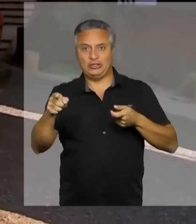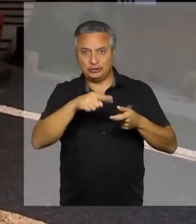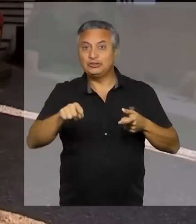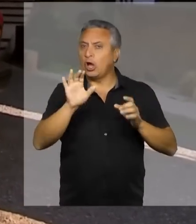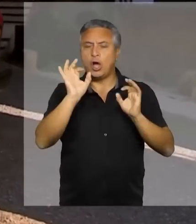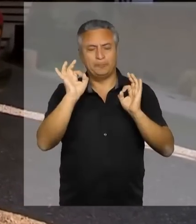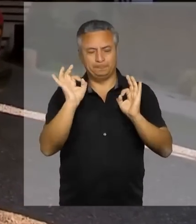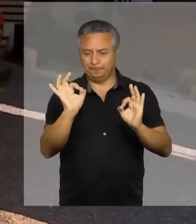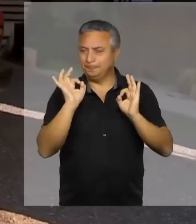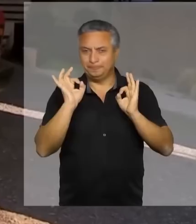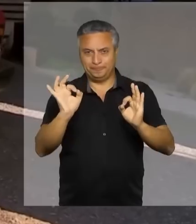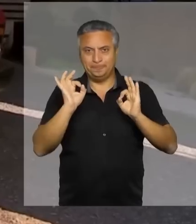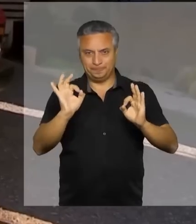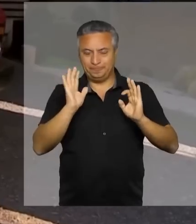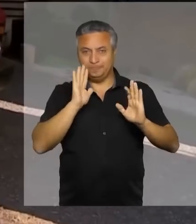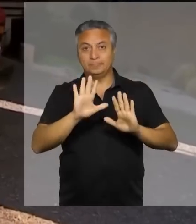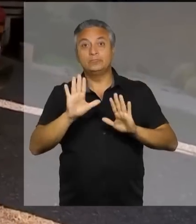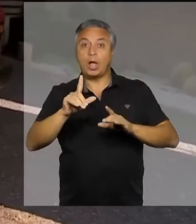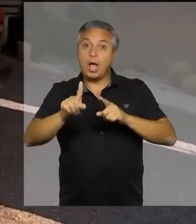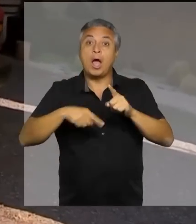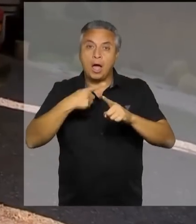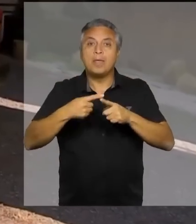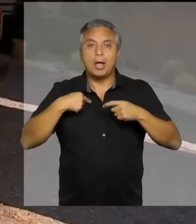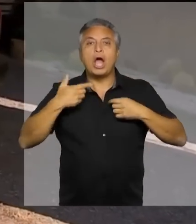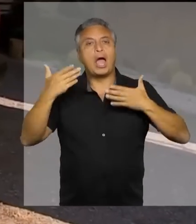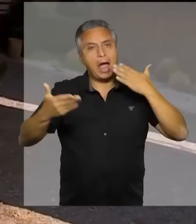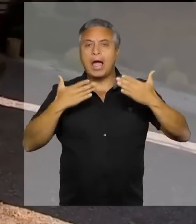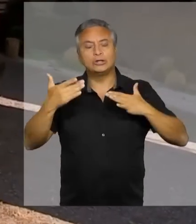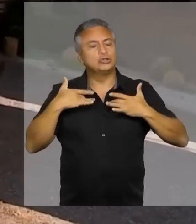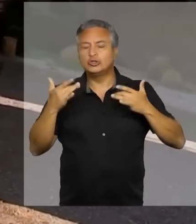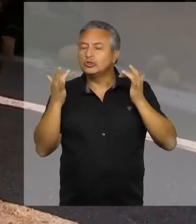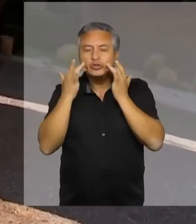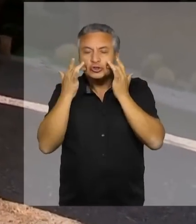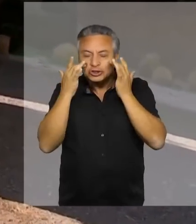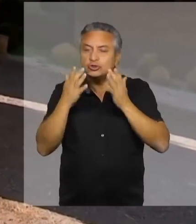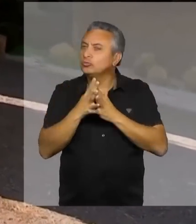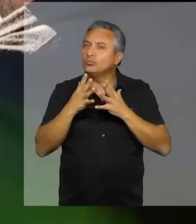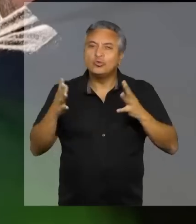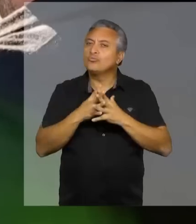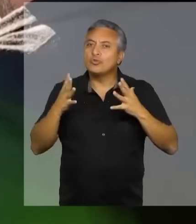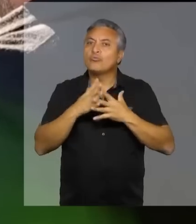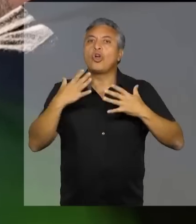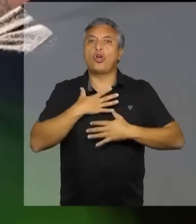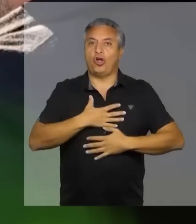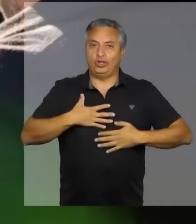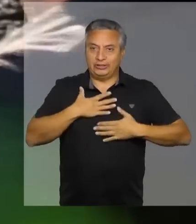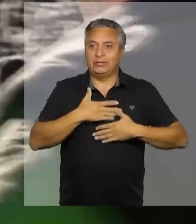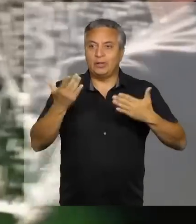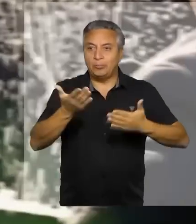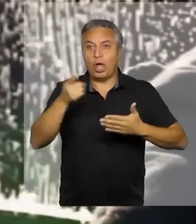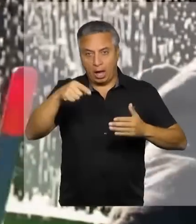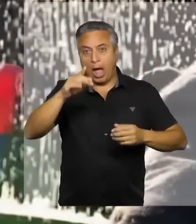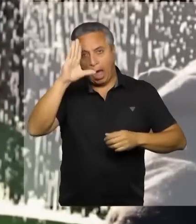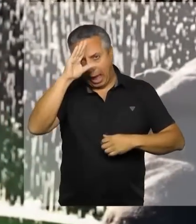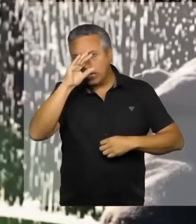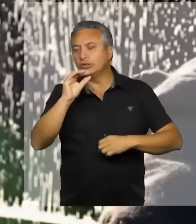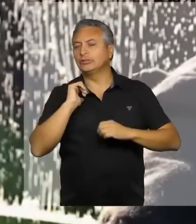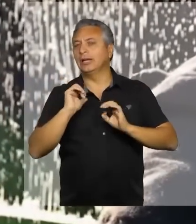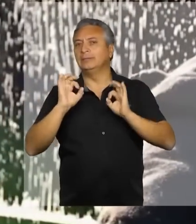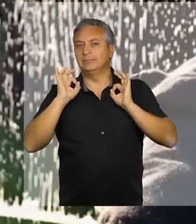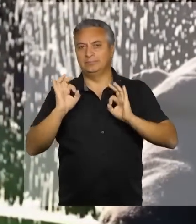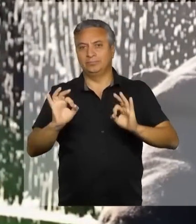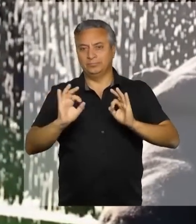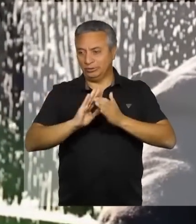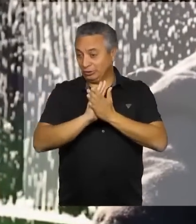punto, esté pitri midri. Además, estoy cantando porque estoy contento, estoy demasiado, bastante contento. Es que anoche tenía una noche de aquellas. He estado todo